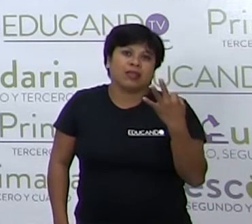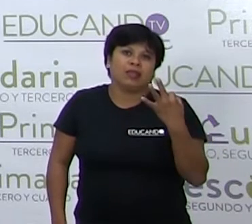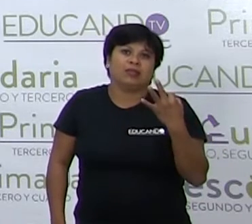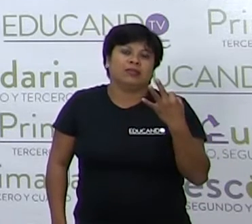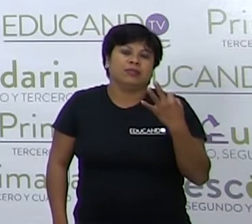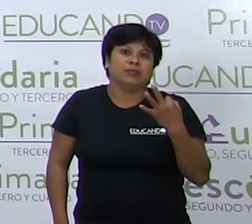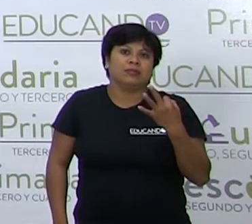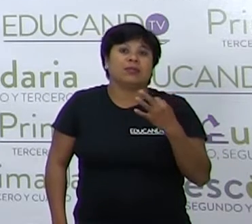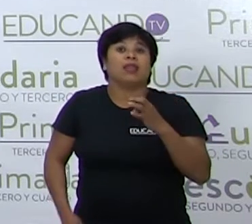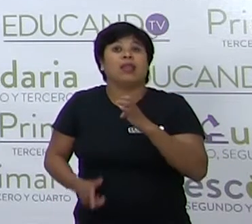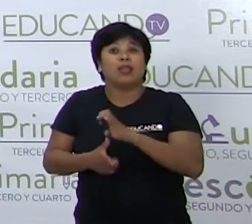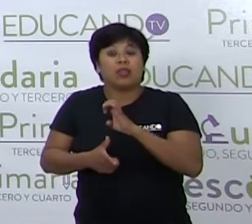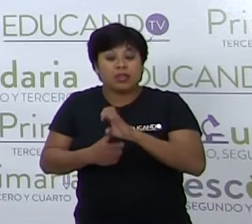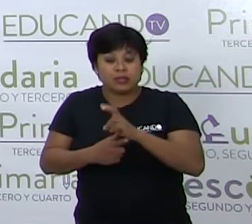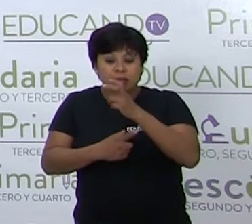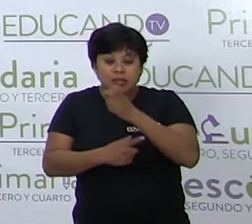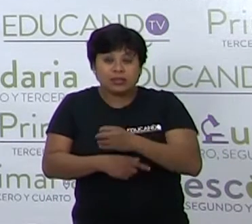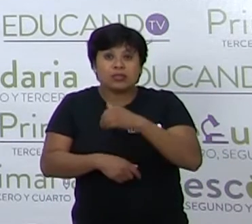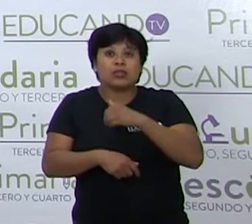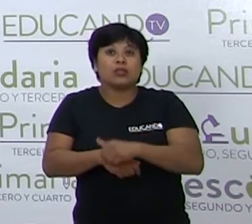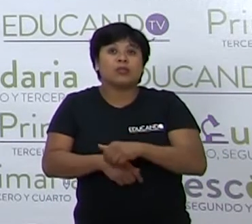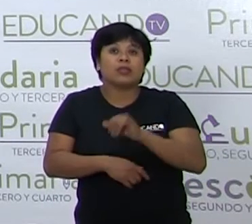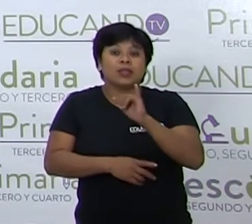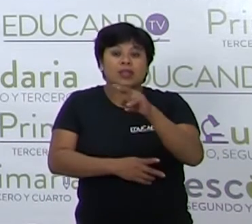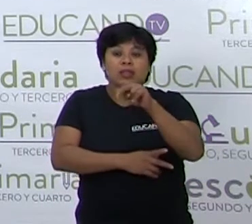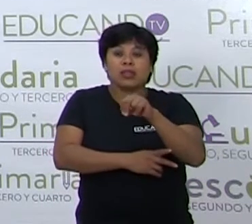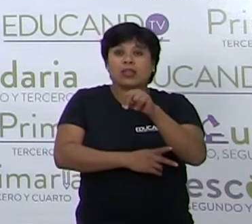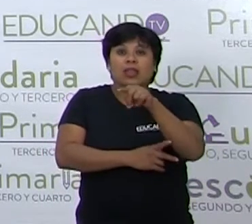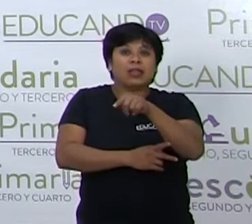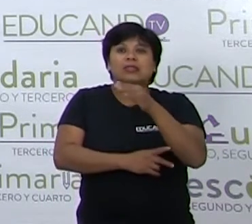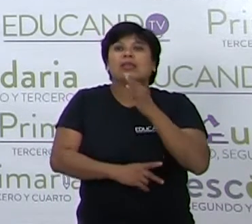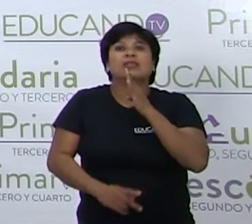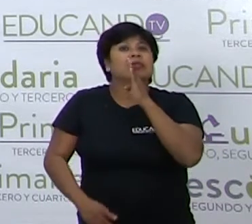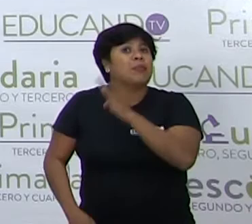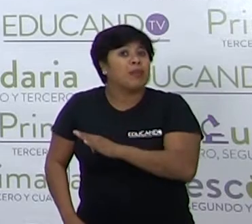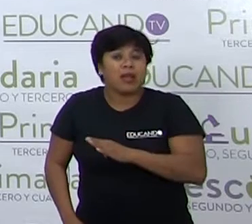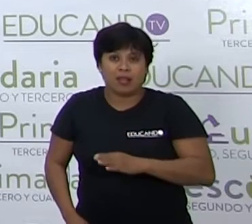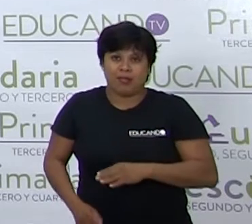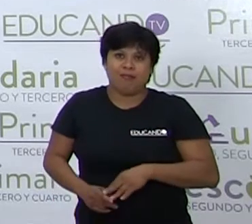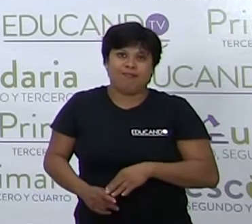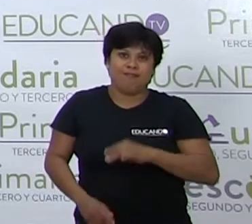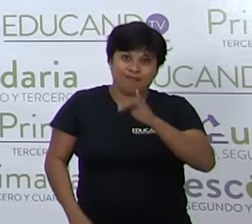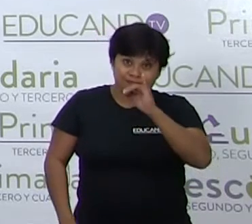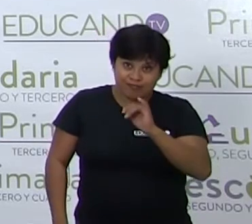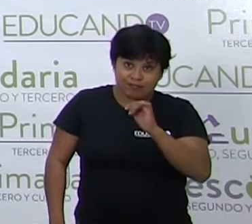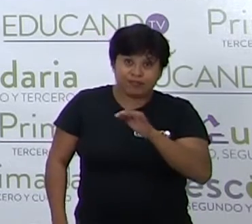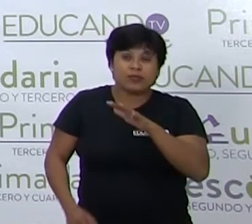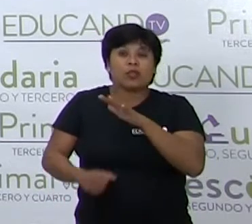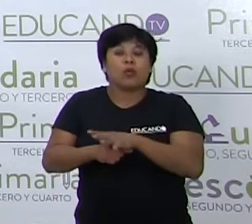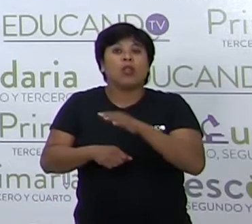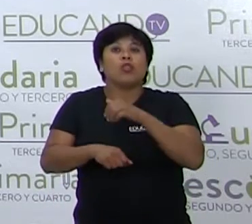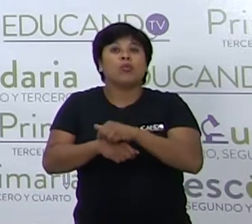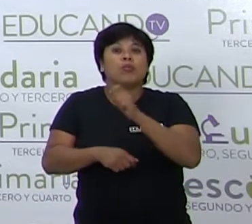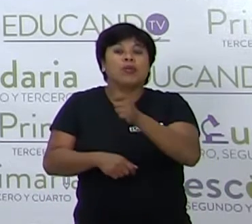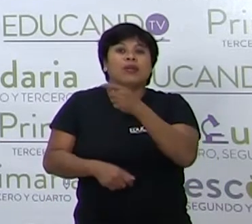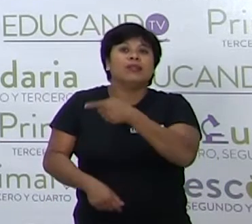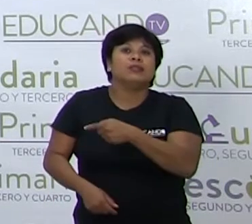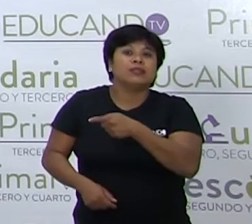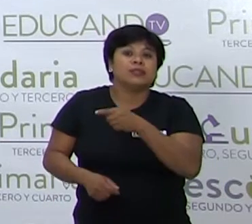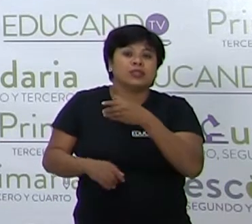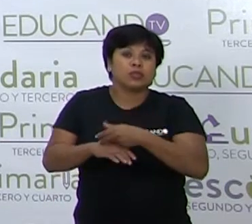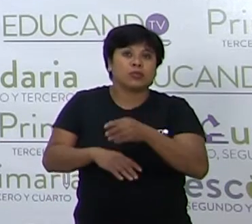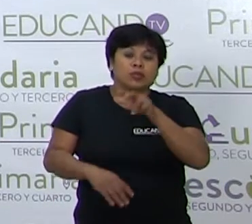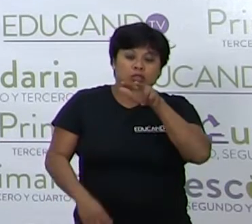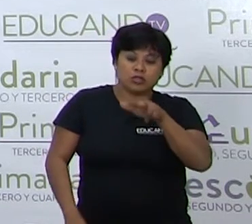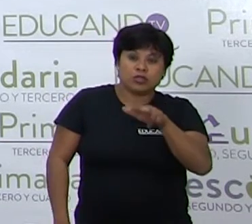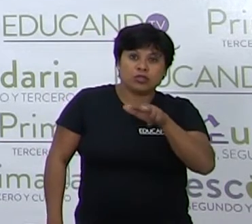Por lo tanto, este número sería incorrecto, ¿sí? ¿Qué número iría aquí? En lugar